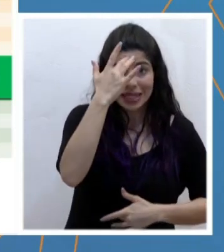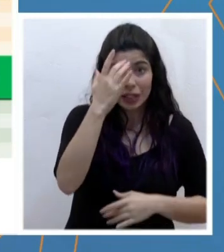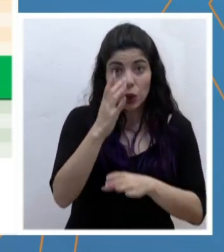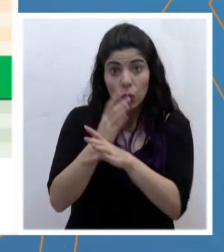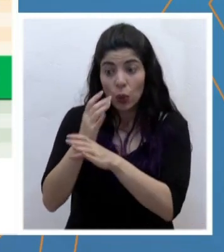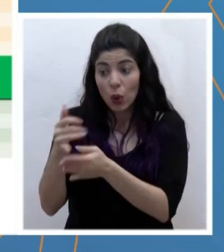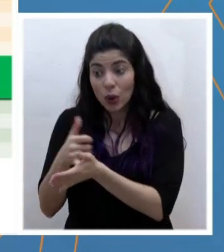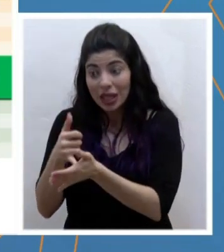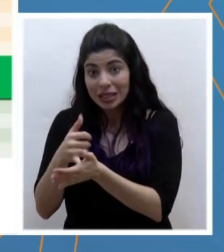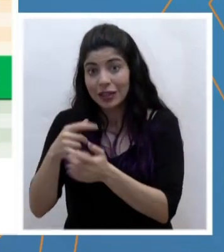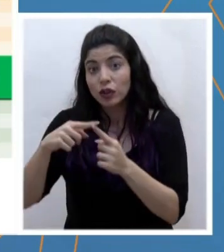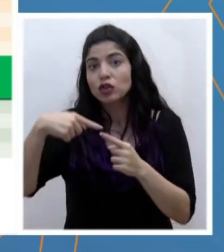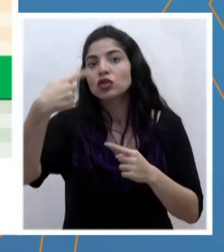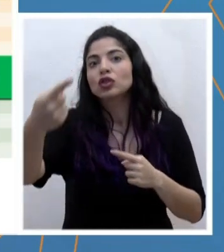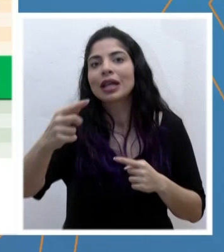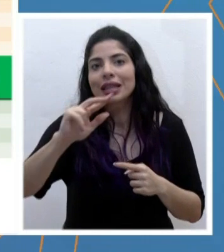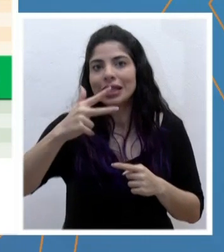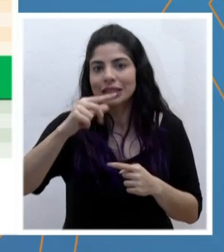UCI en la tercera semana.